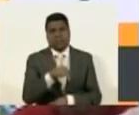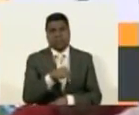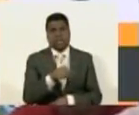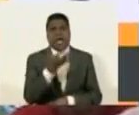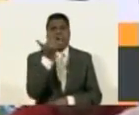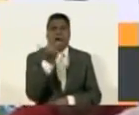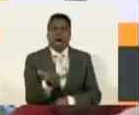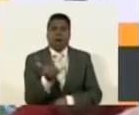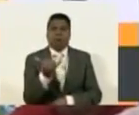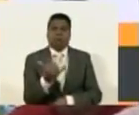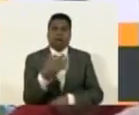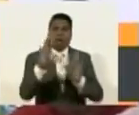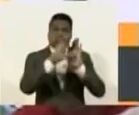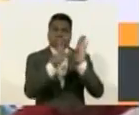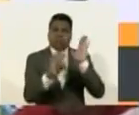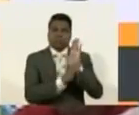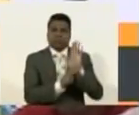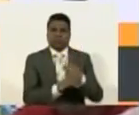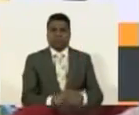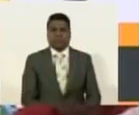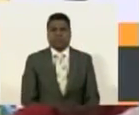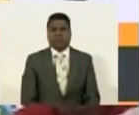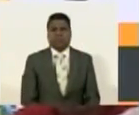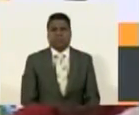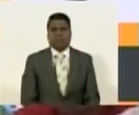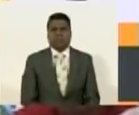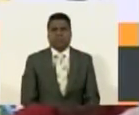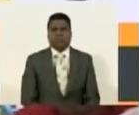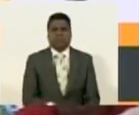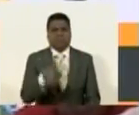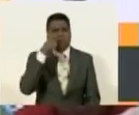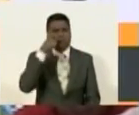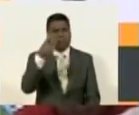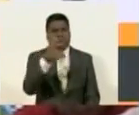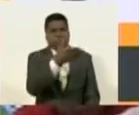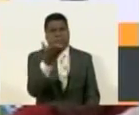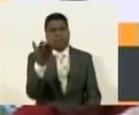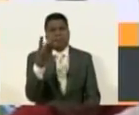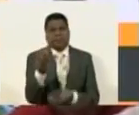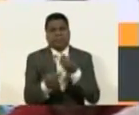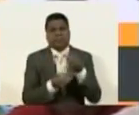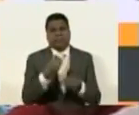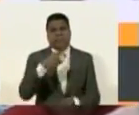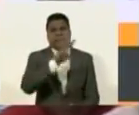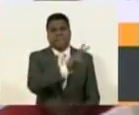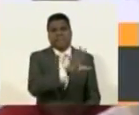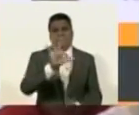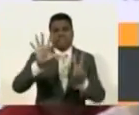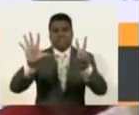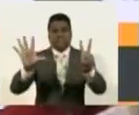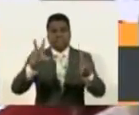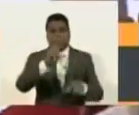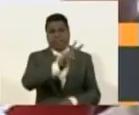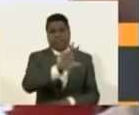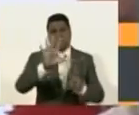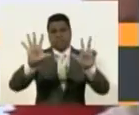salida constitucional. Porque este pueblo salió el 27 y 28